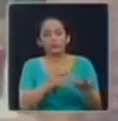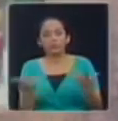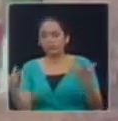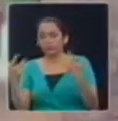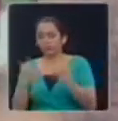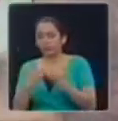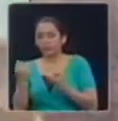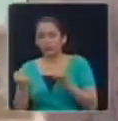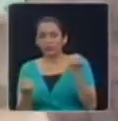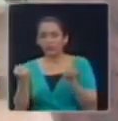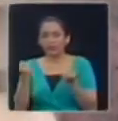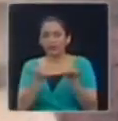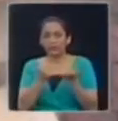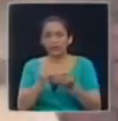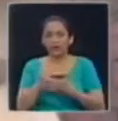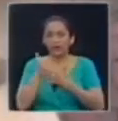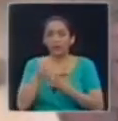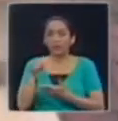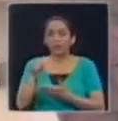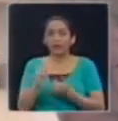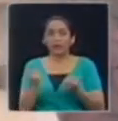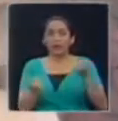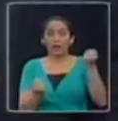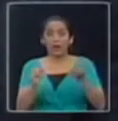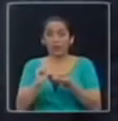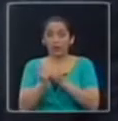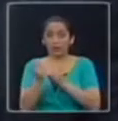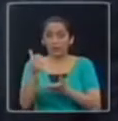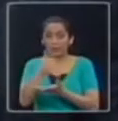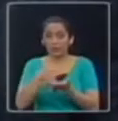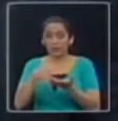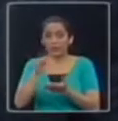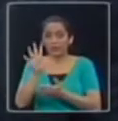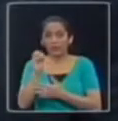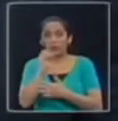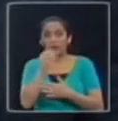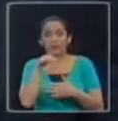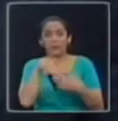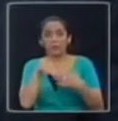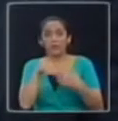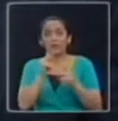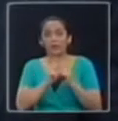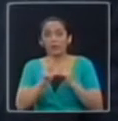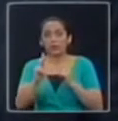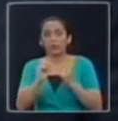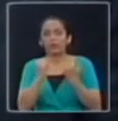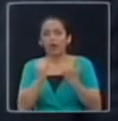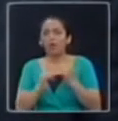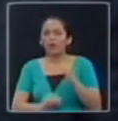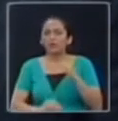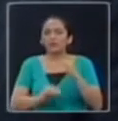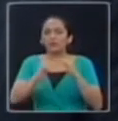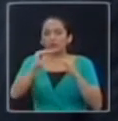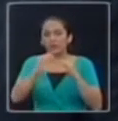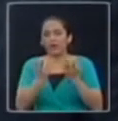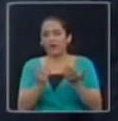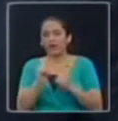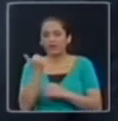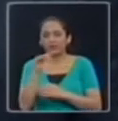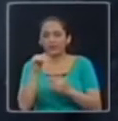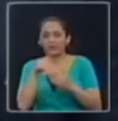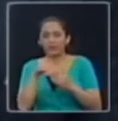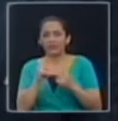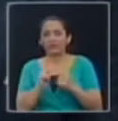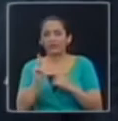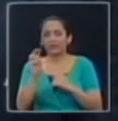el cambio de aceite, el mantenimiento de los vehículos de 5.000 a 10.000 kilómetros, lo que tiene un impacto económico en beneficio de los usuarios. Eso